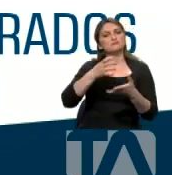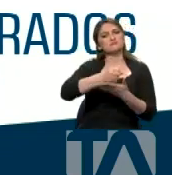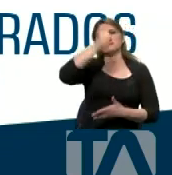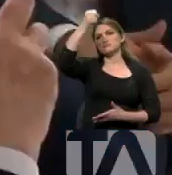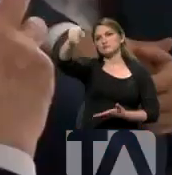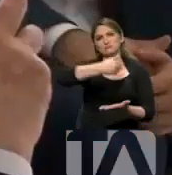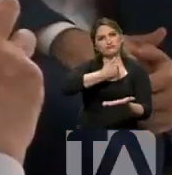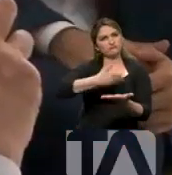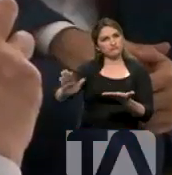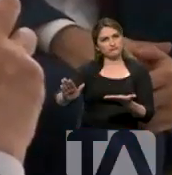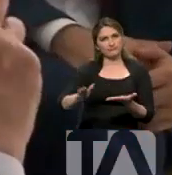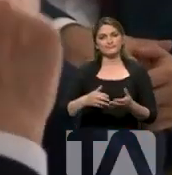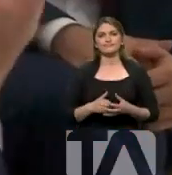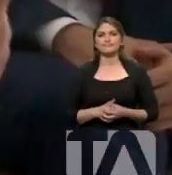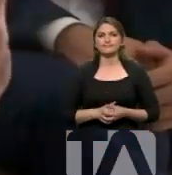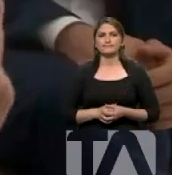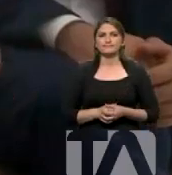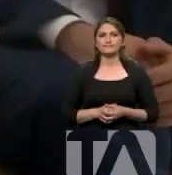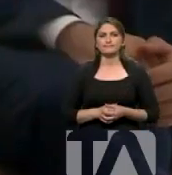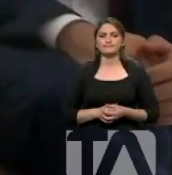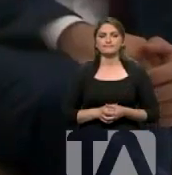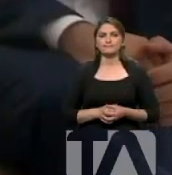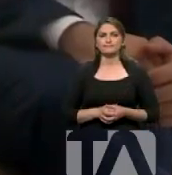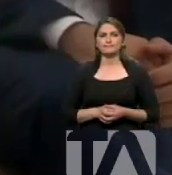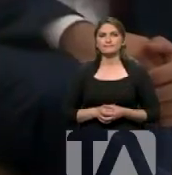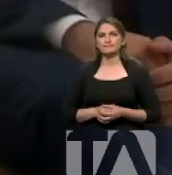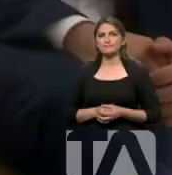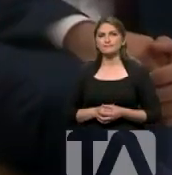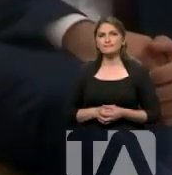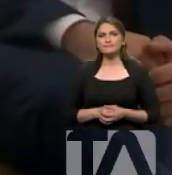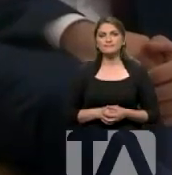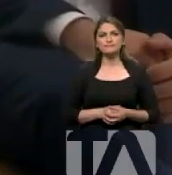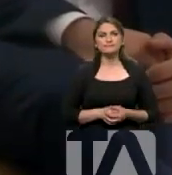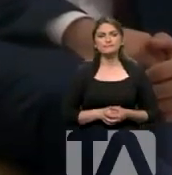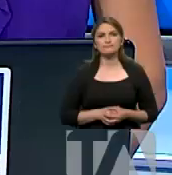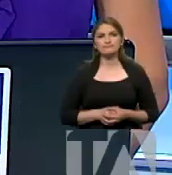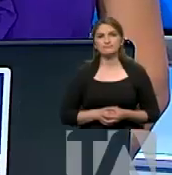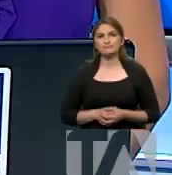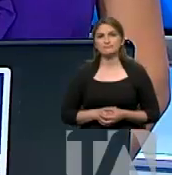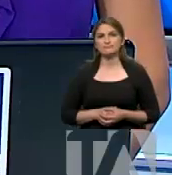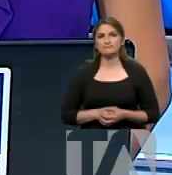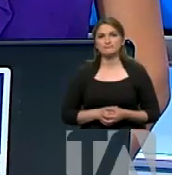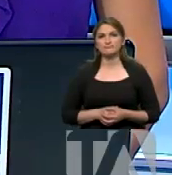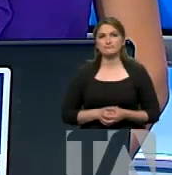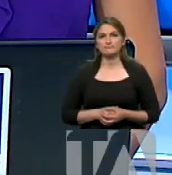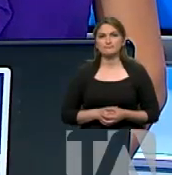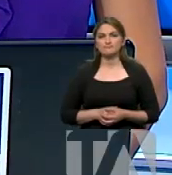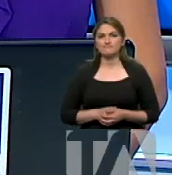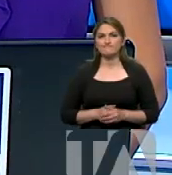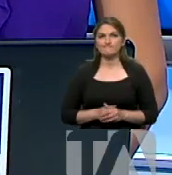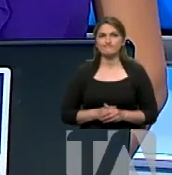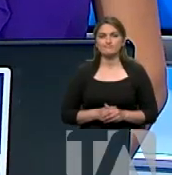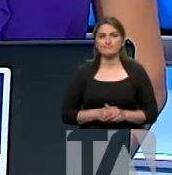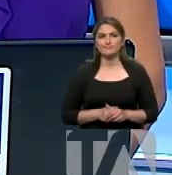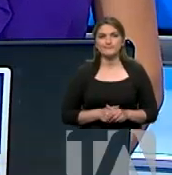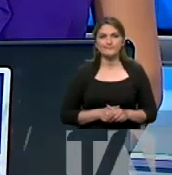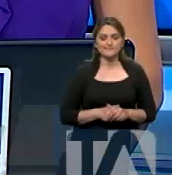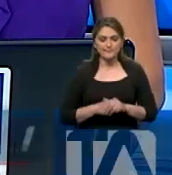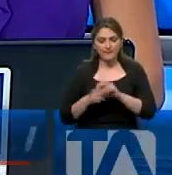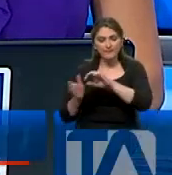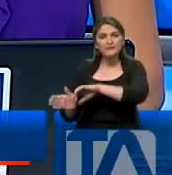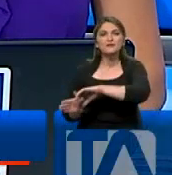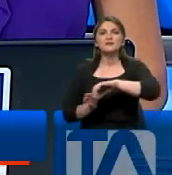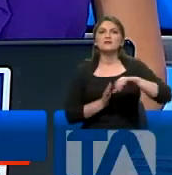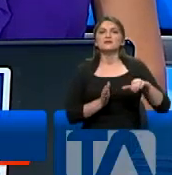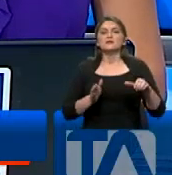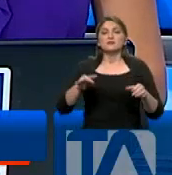separados. En Guayaquil, Carlos Acoto, 24 horas. La Fiscalía investiga